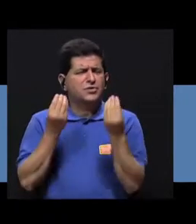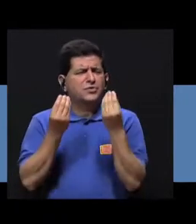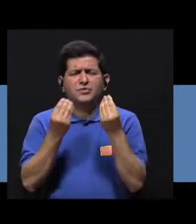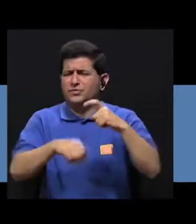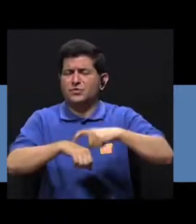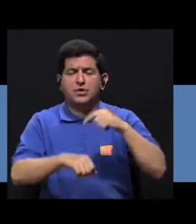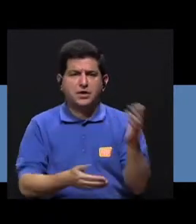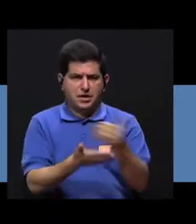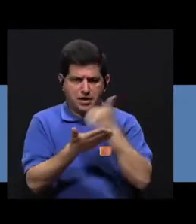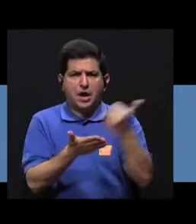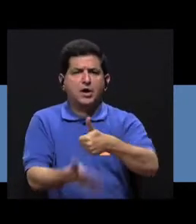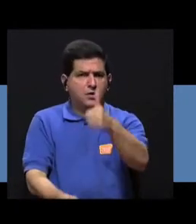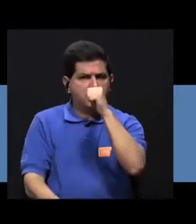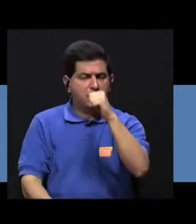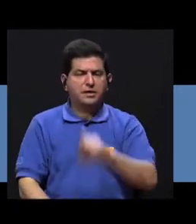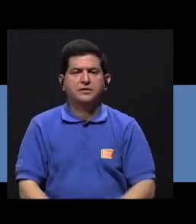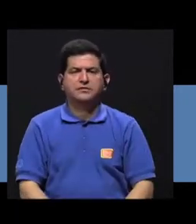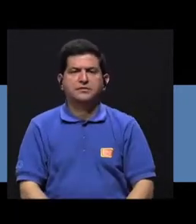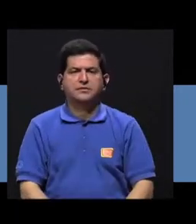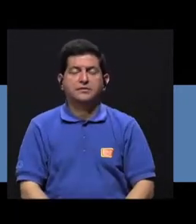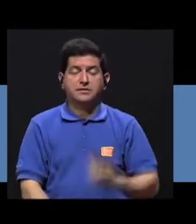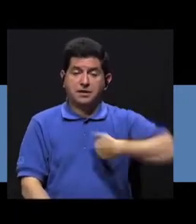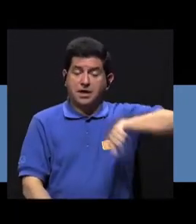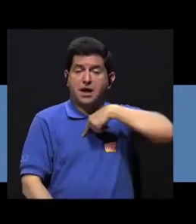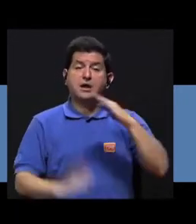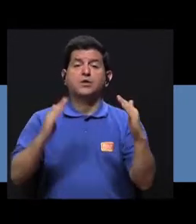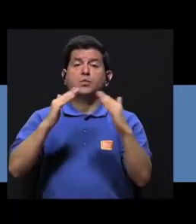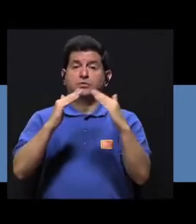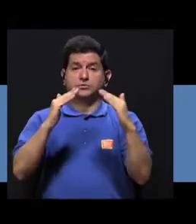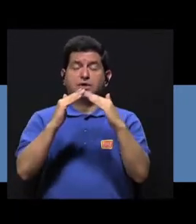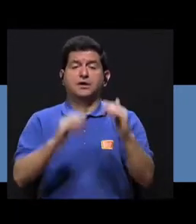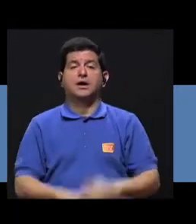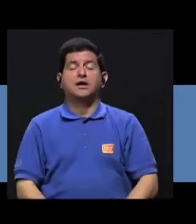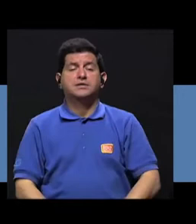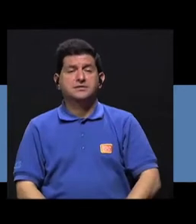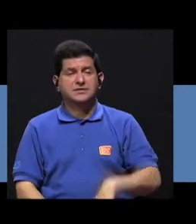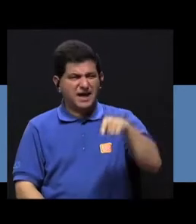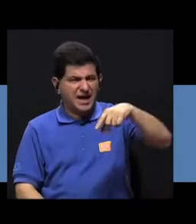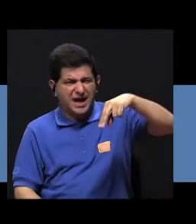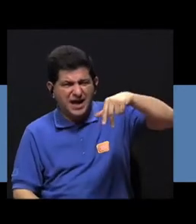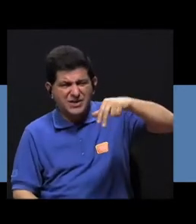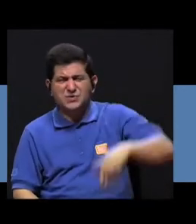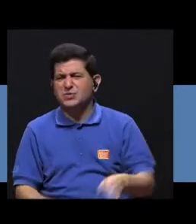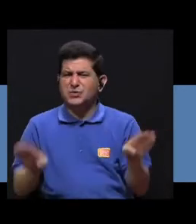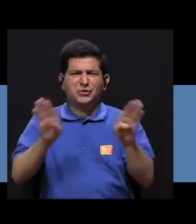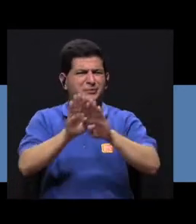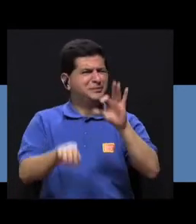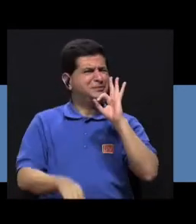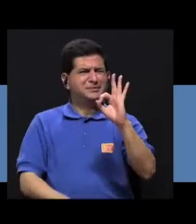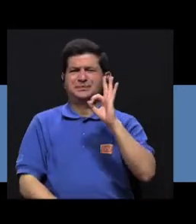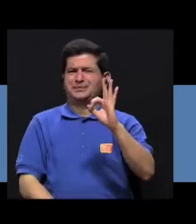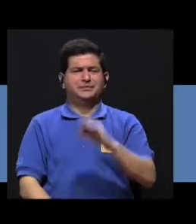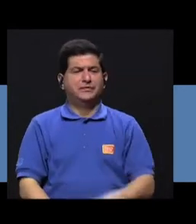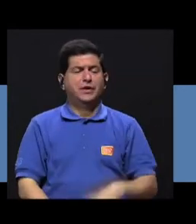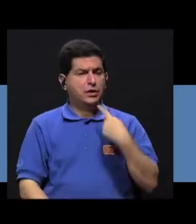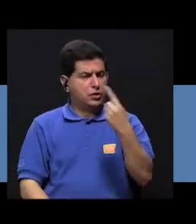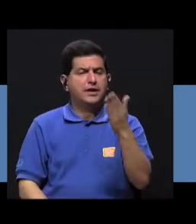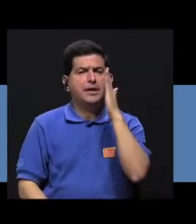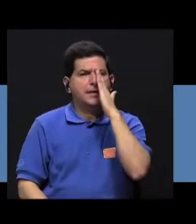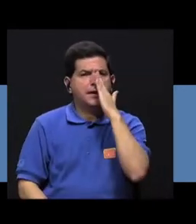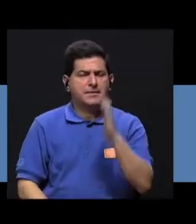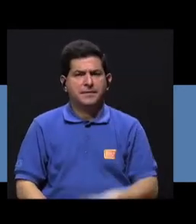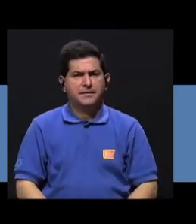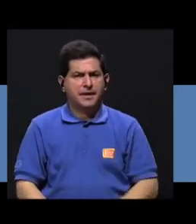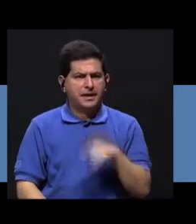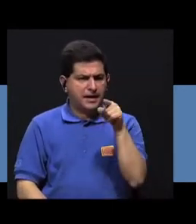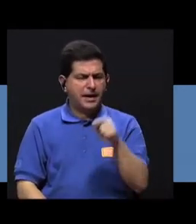tanto tiempo y economizar más el agua. En nuestra casa hay un tubito que no se cierra bien, entonces yo le dije a mi mamá